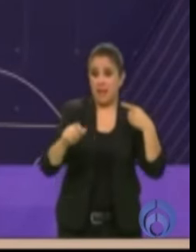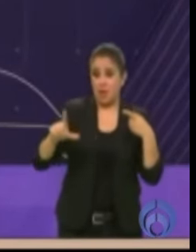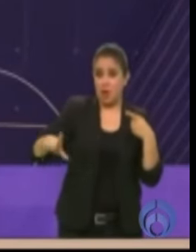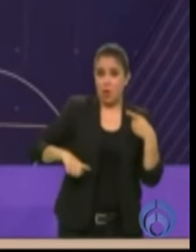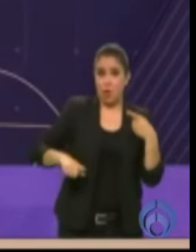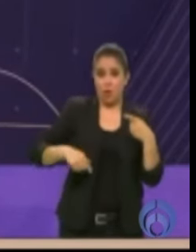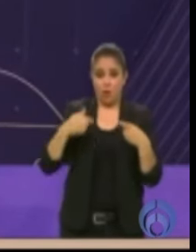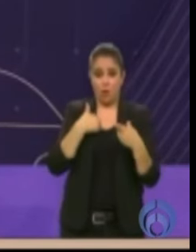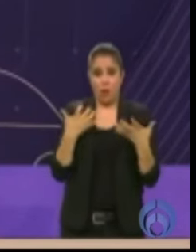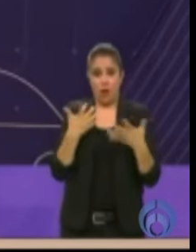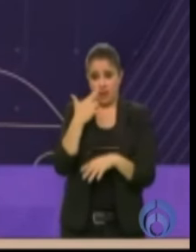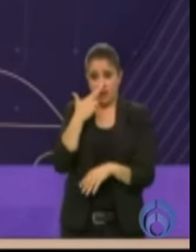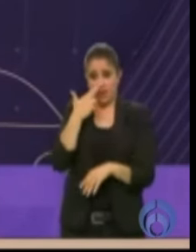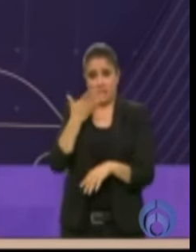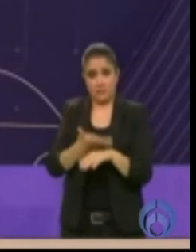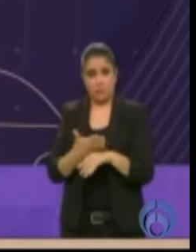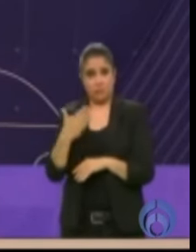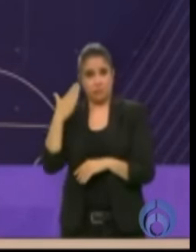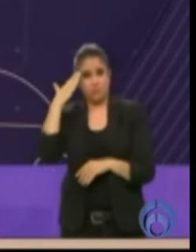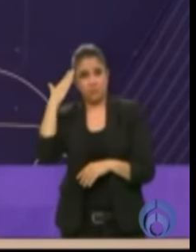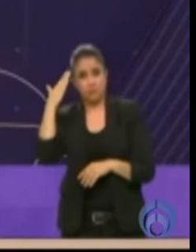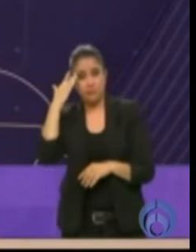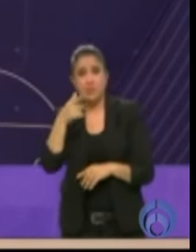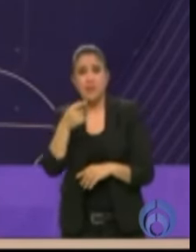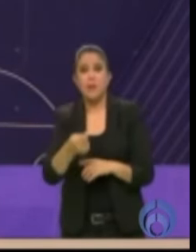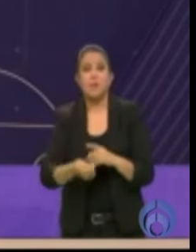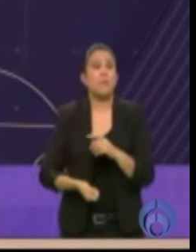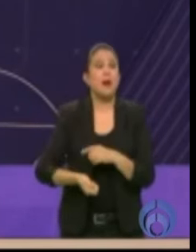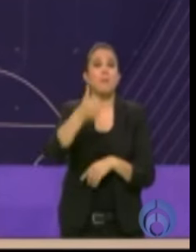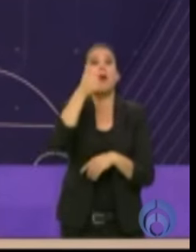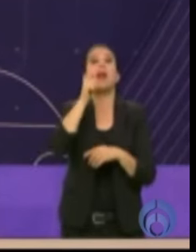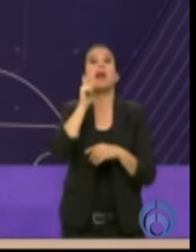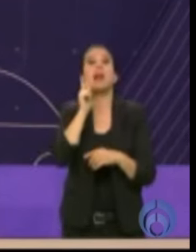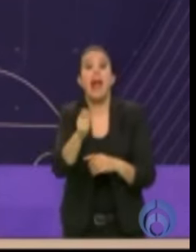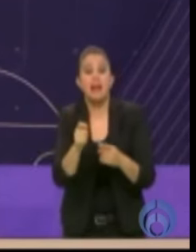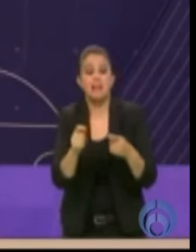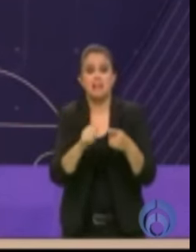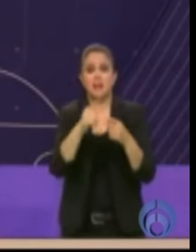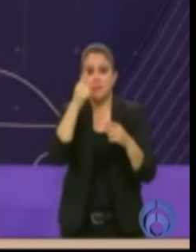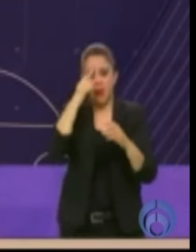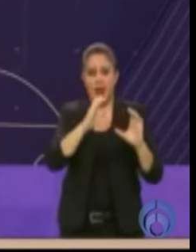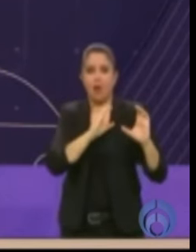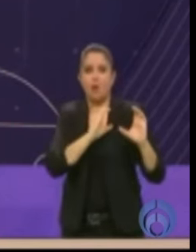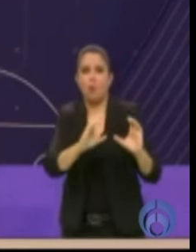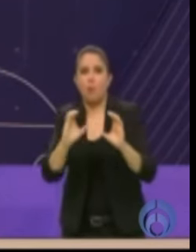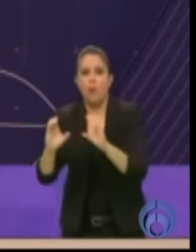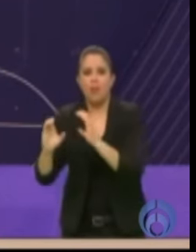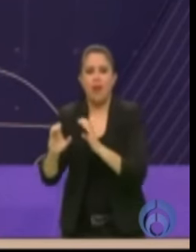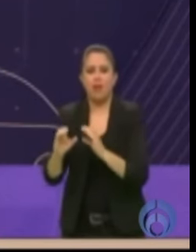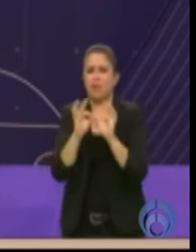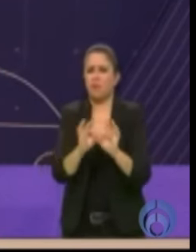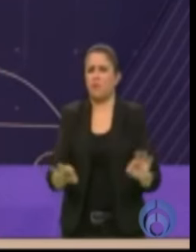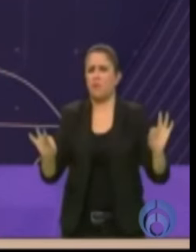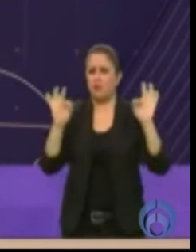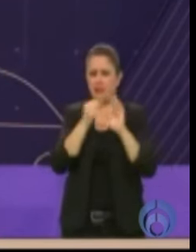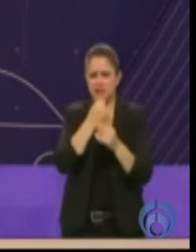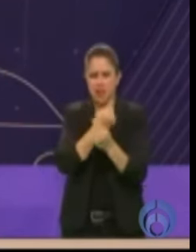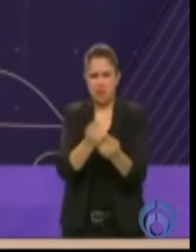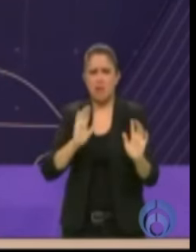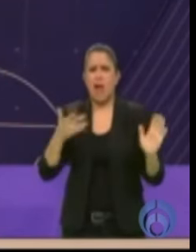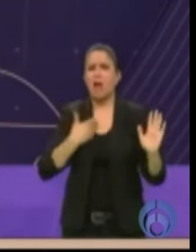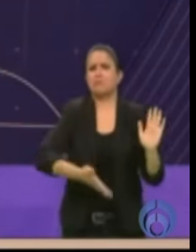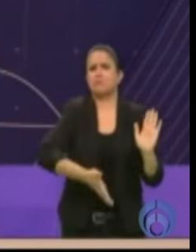enorme contraste en las reacciones de Xóchitl y de Claudia sobre el debate. Xóchitl escribió: muy bien,